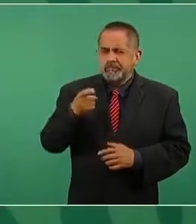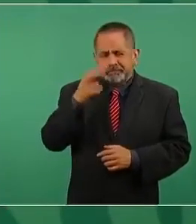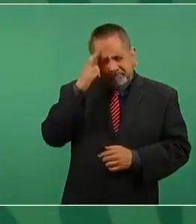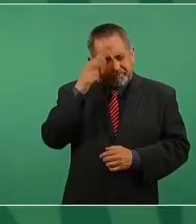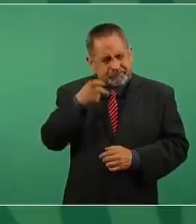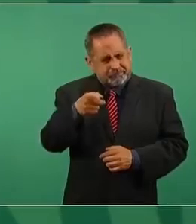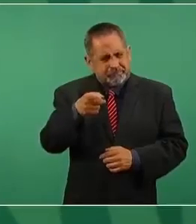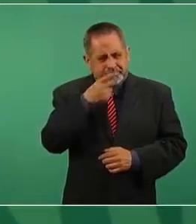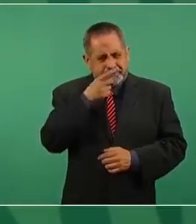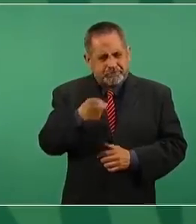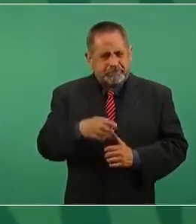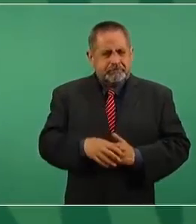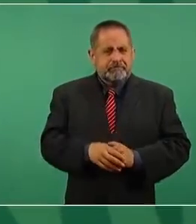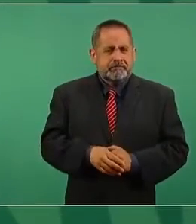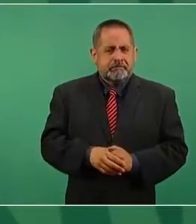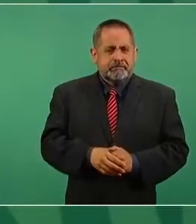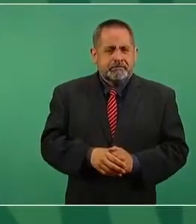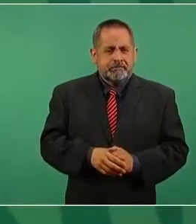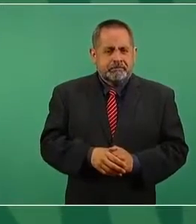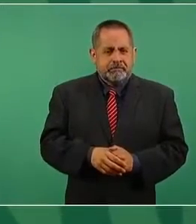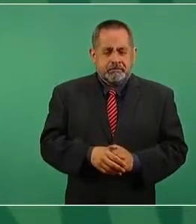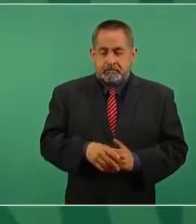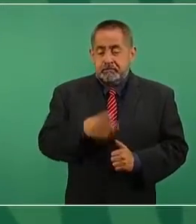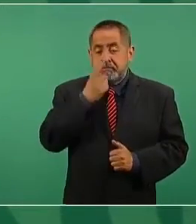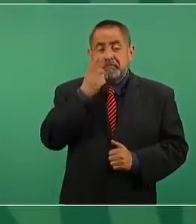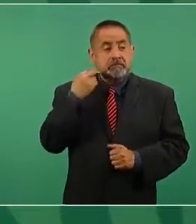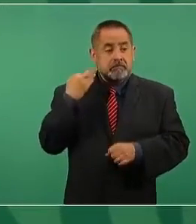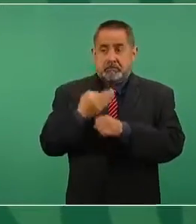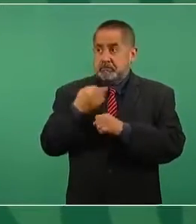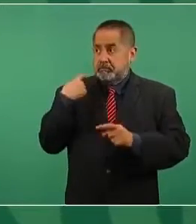decían que para este tiempo